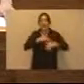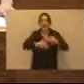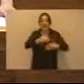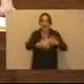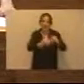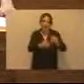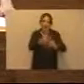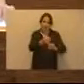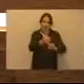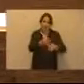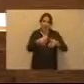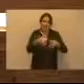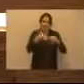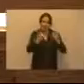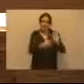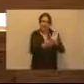diagnósticos.